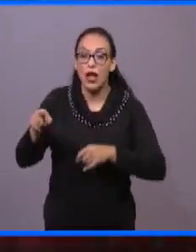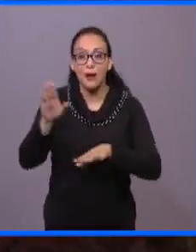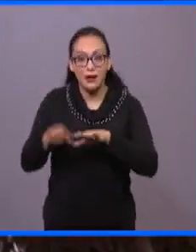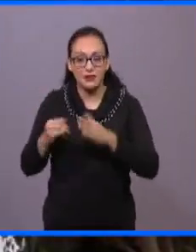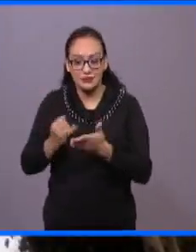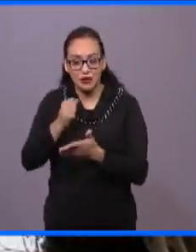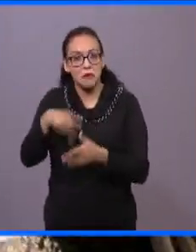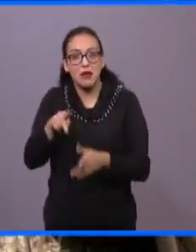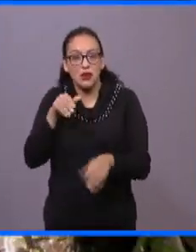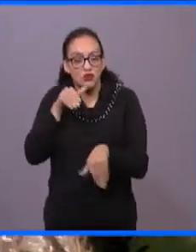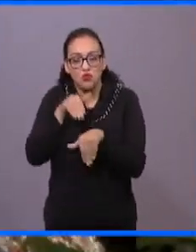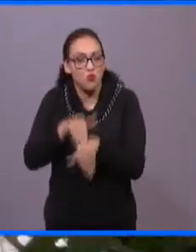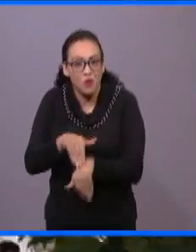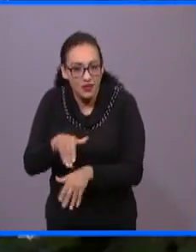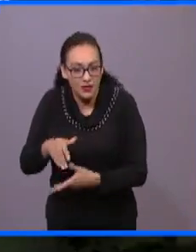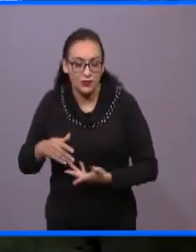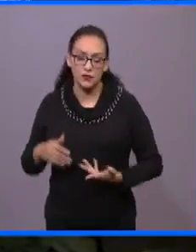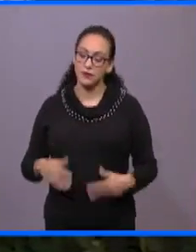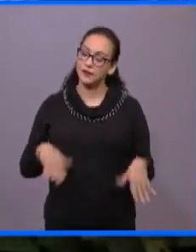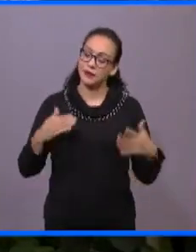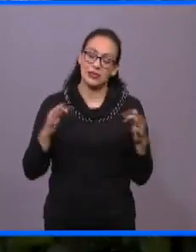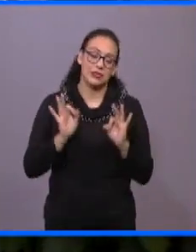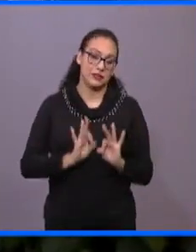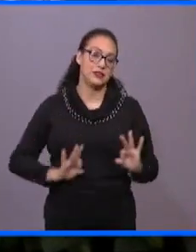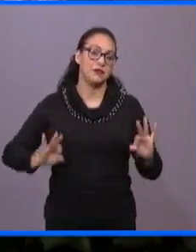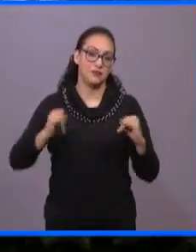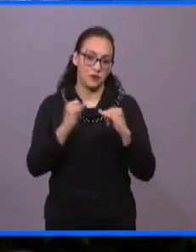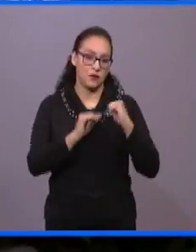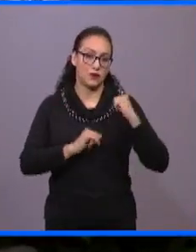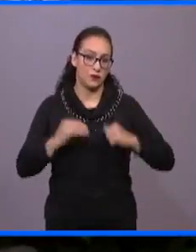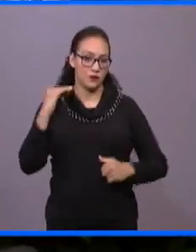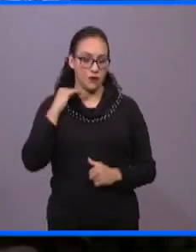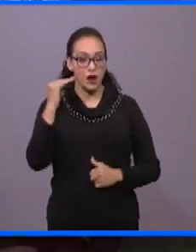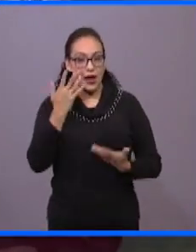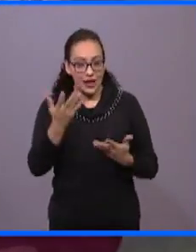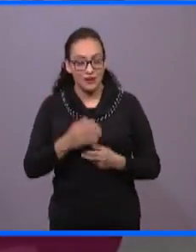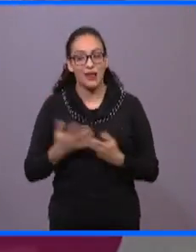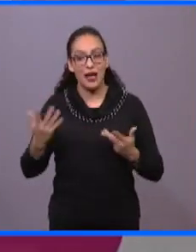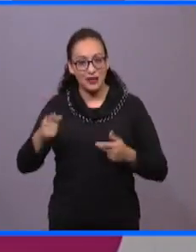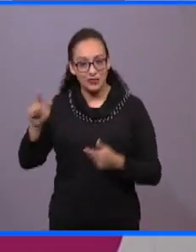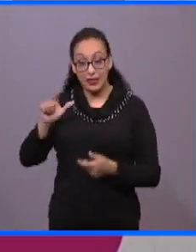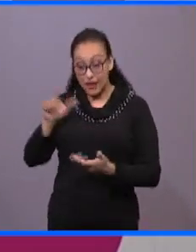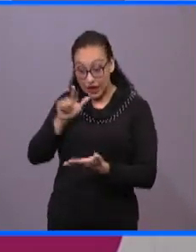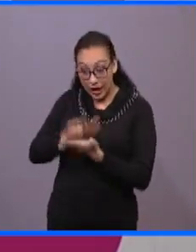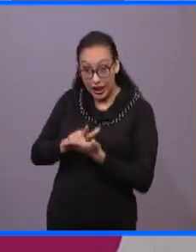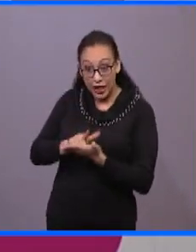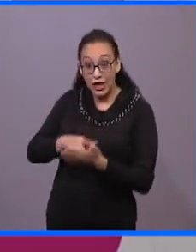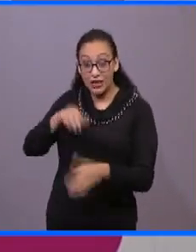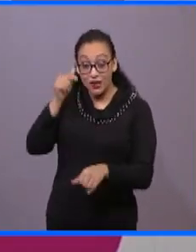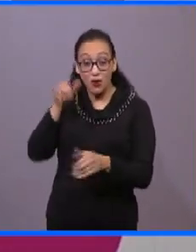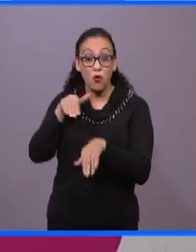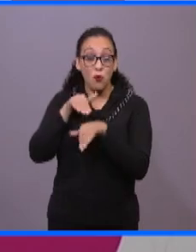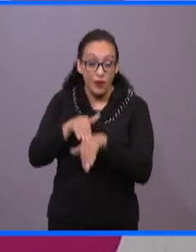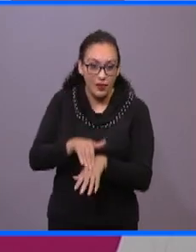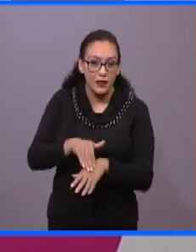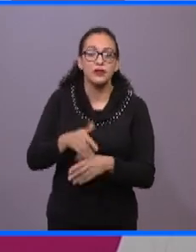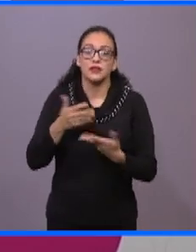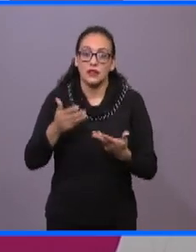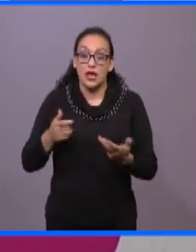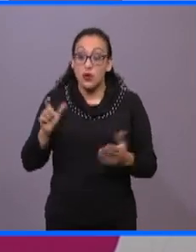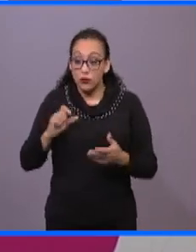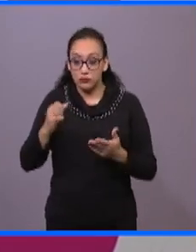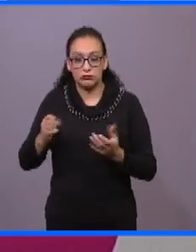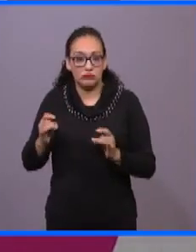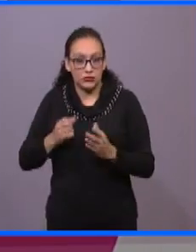cumplen, es el desafío más importante del Instituto Federal de Defensoría Pública. Coincidieron participantes de la primera mesa